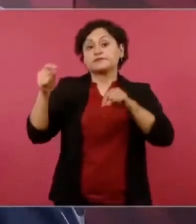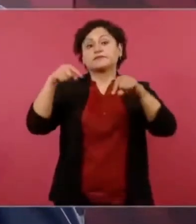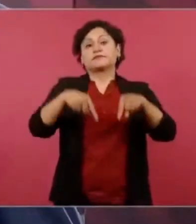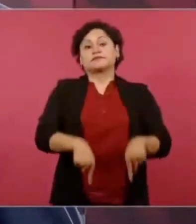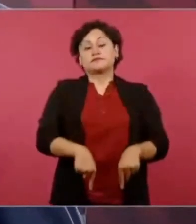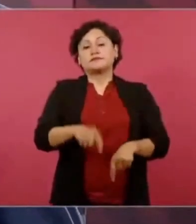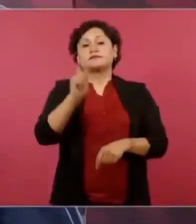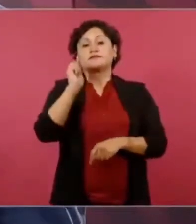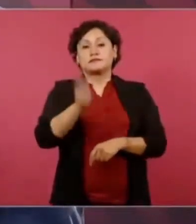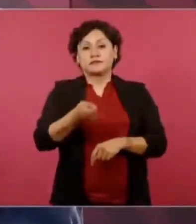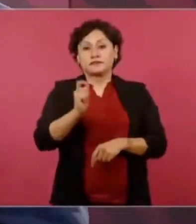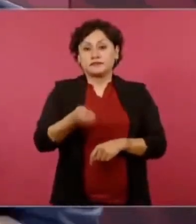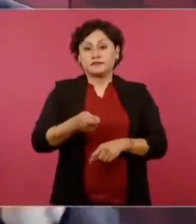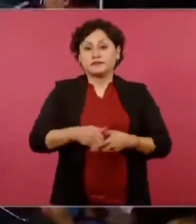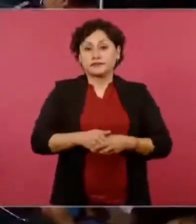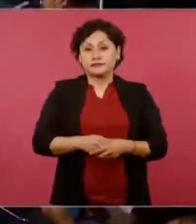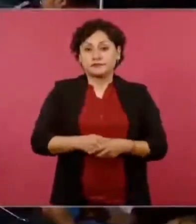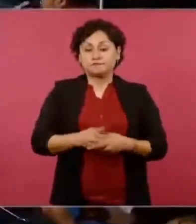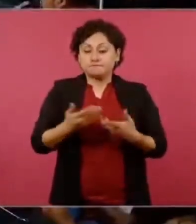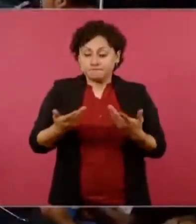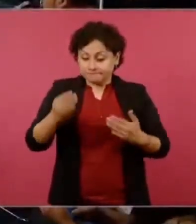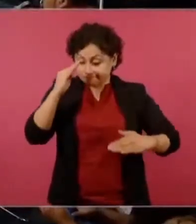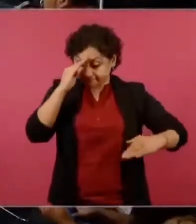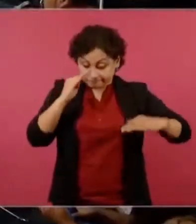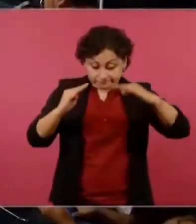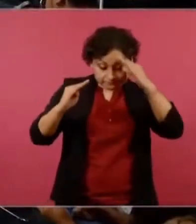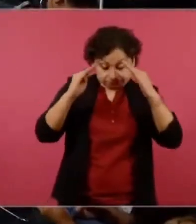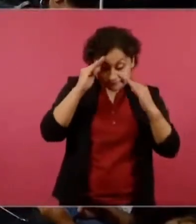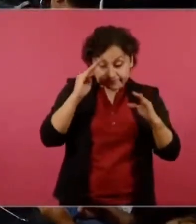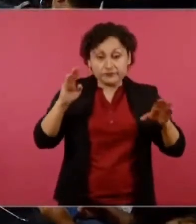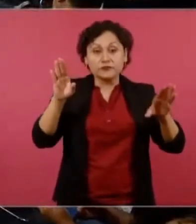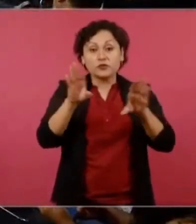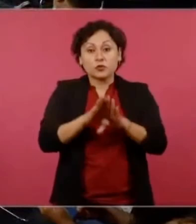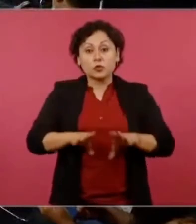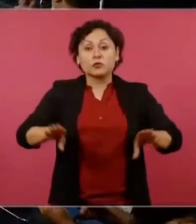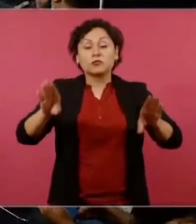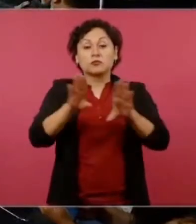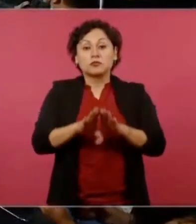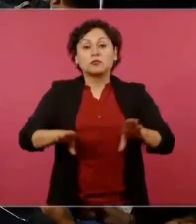para buscar una opción